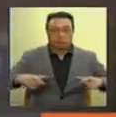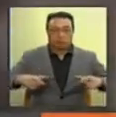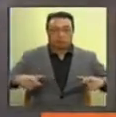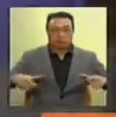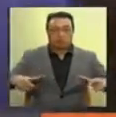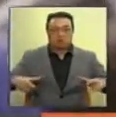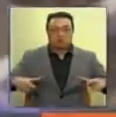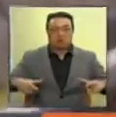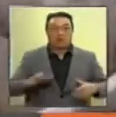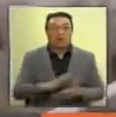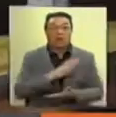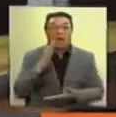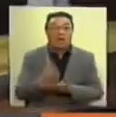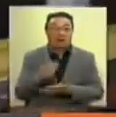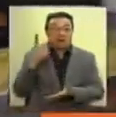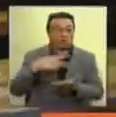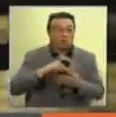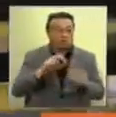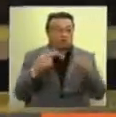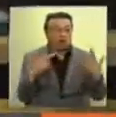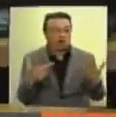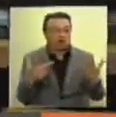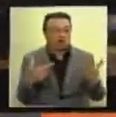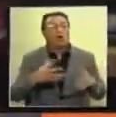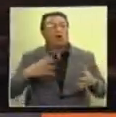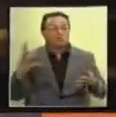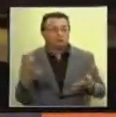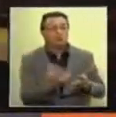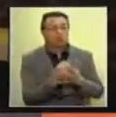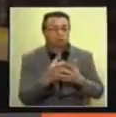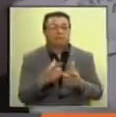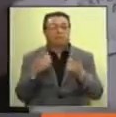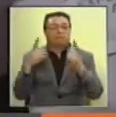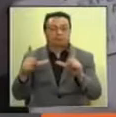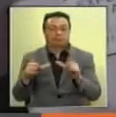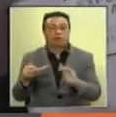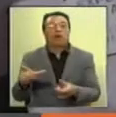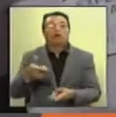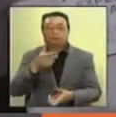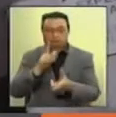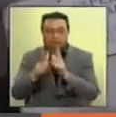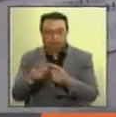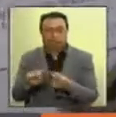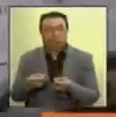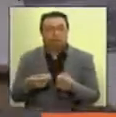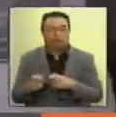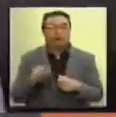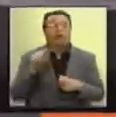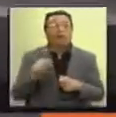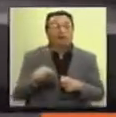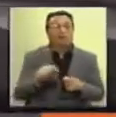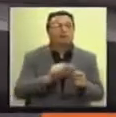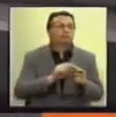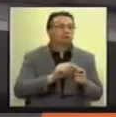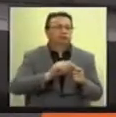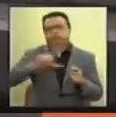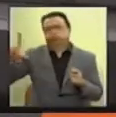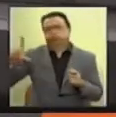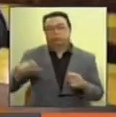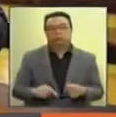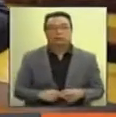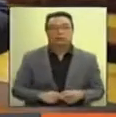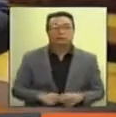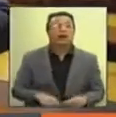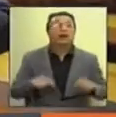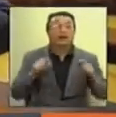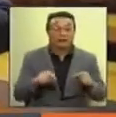capacidad. Eso hasta el 2008, cuando consiguieron la patente de alcoholes. Eso hizo imparable el negocio. Tuvimos